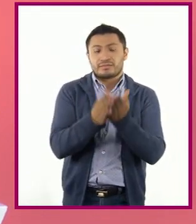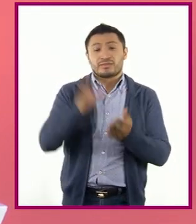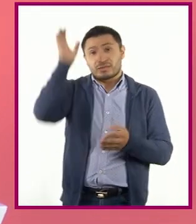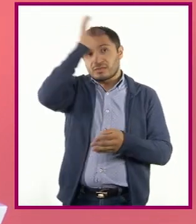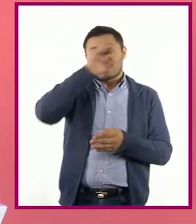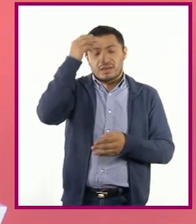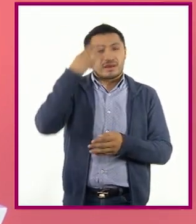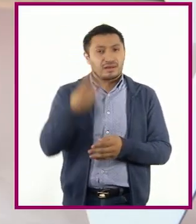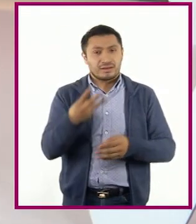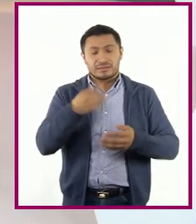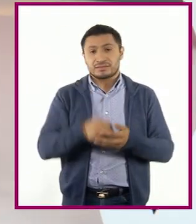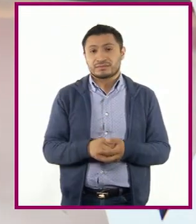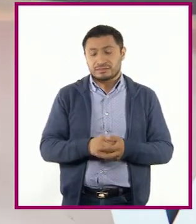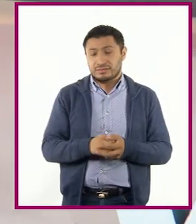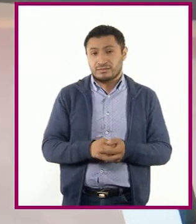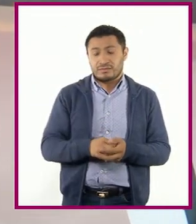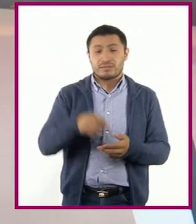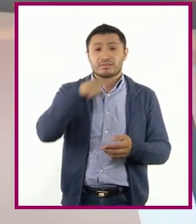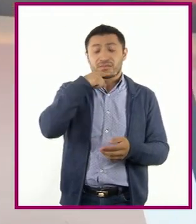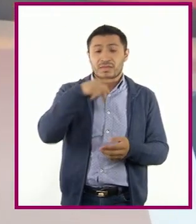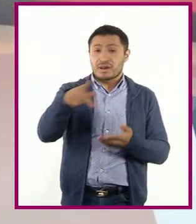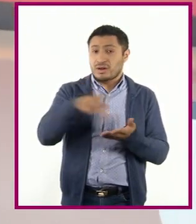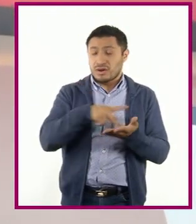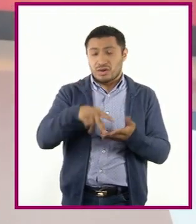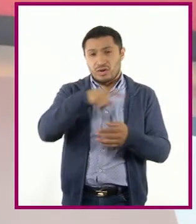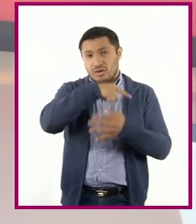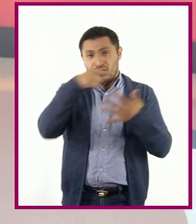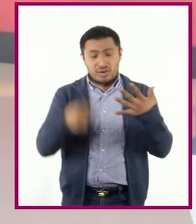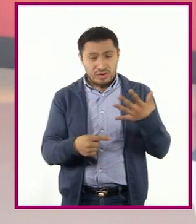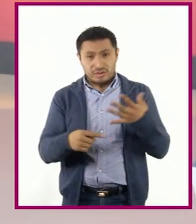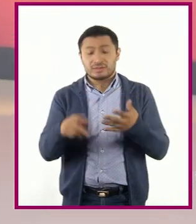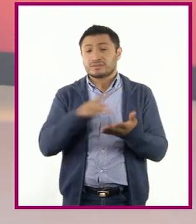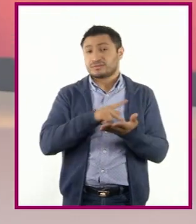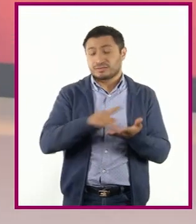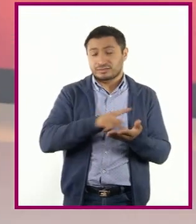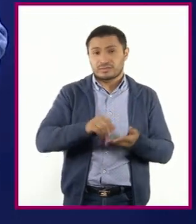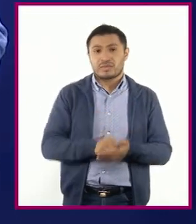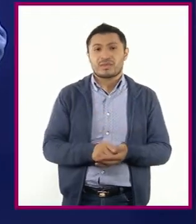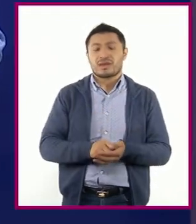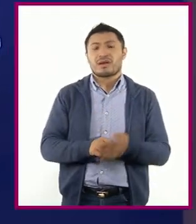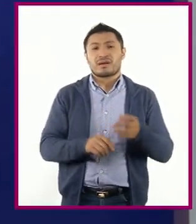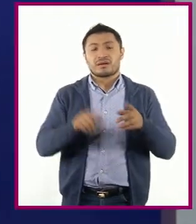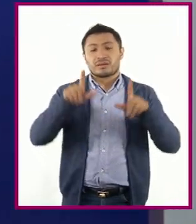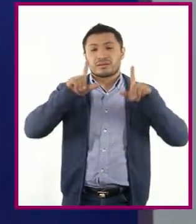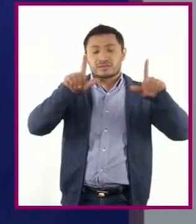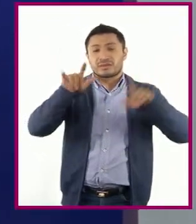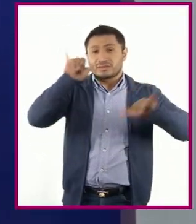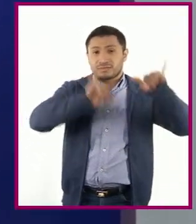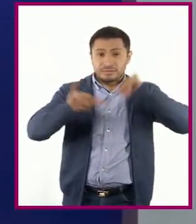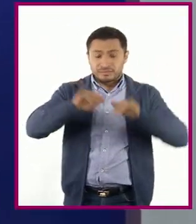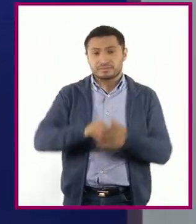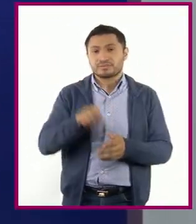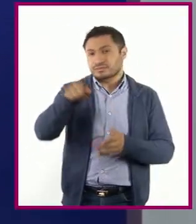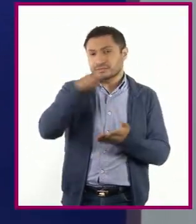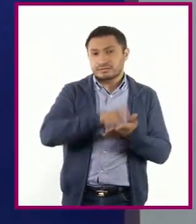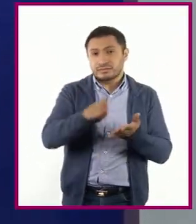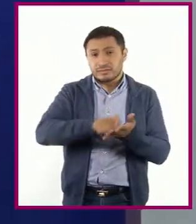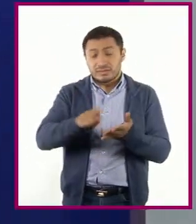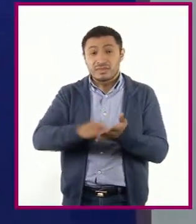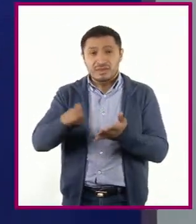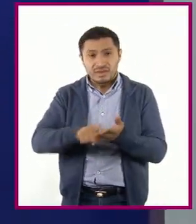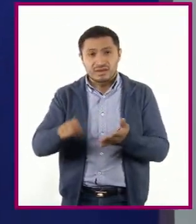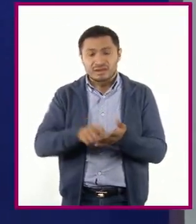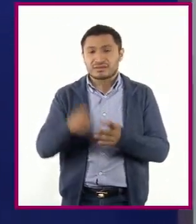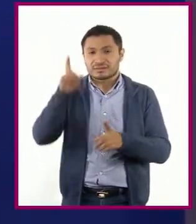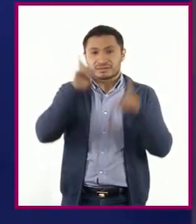3, lápiz, colores y bolígrafo, tabla periódica. Registren en su bitácora científica